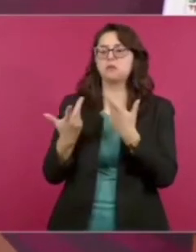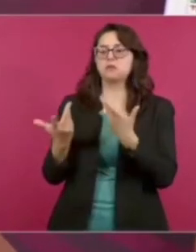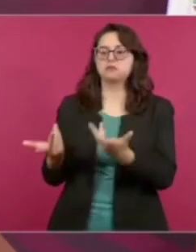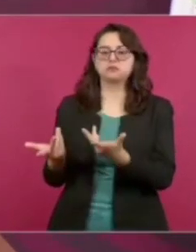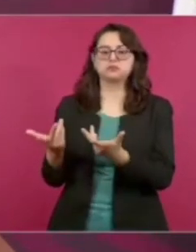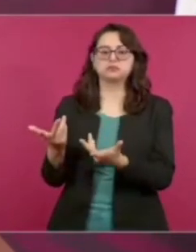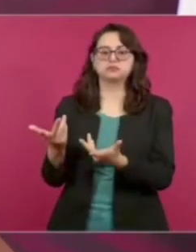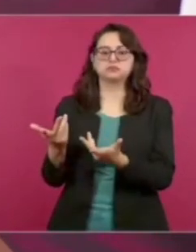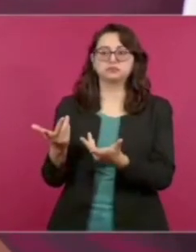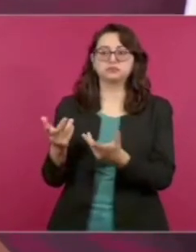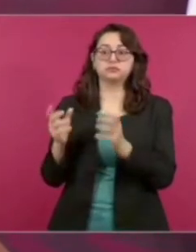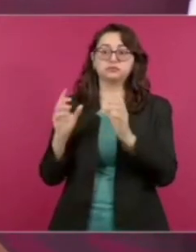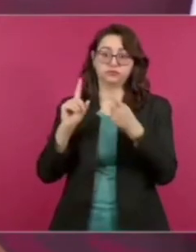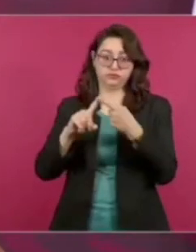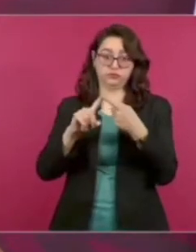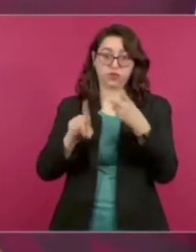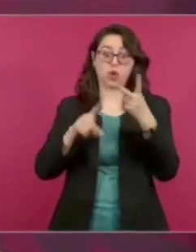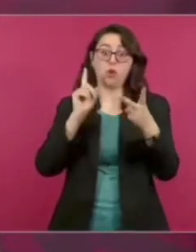por miedo,